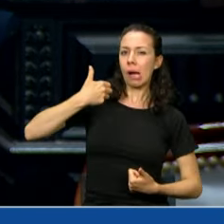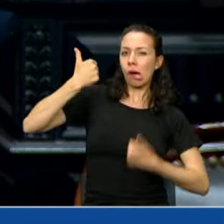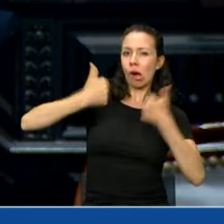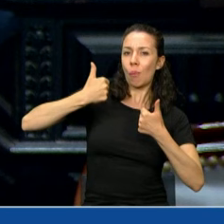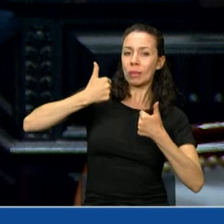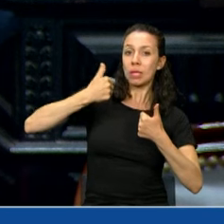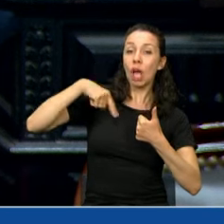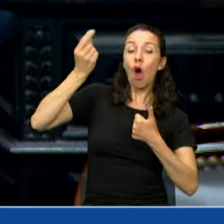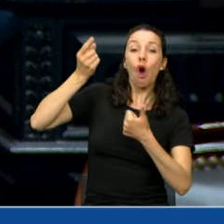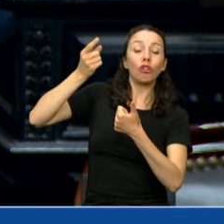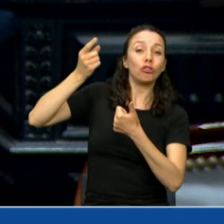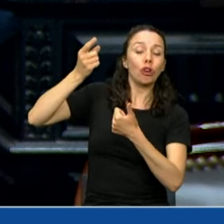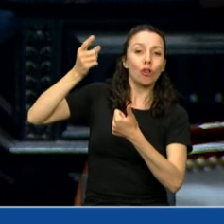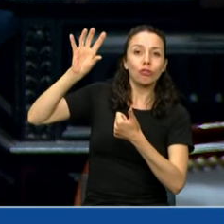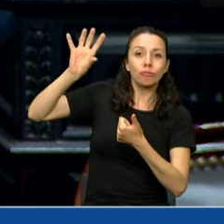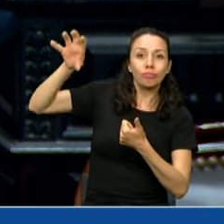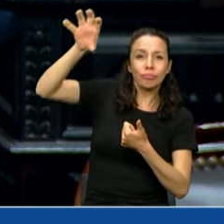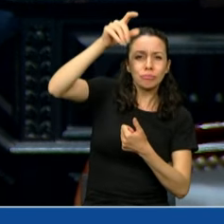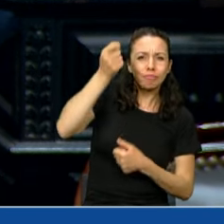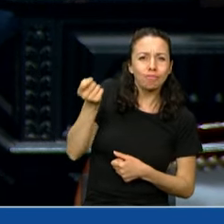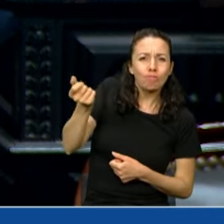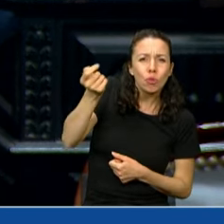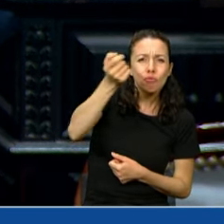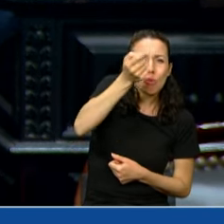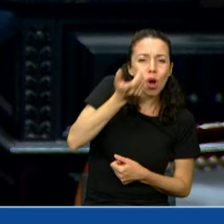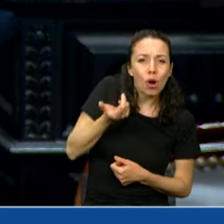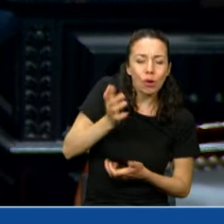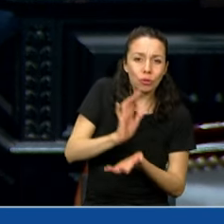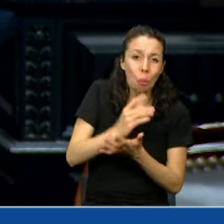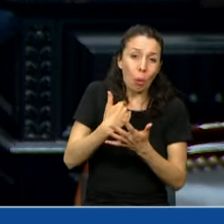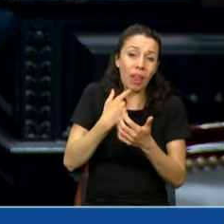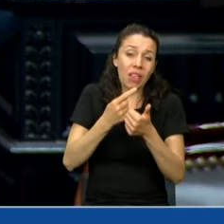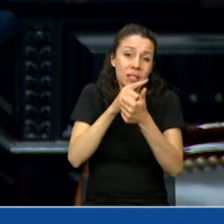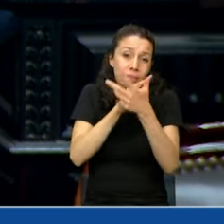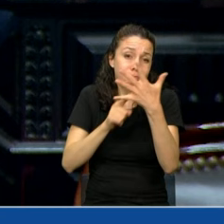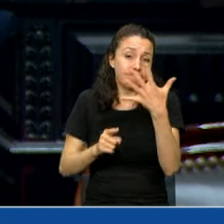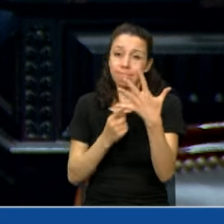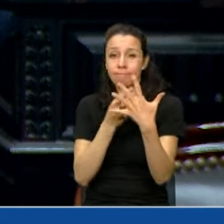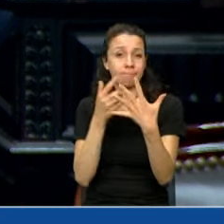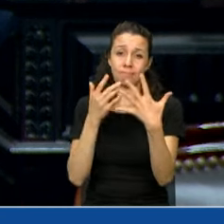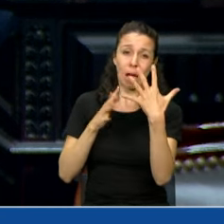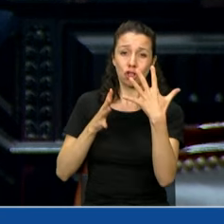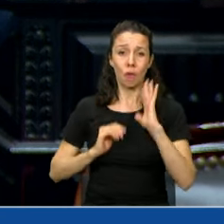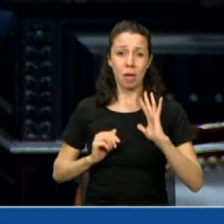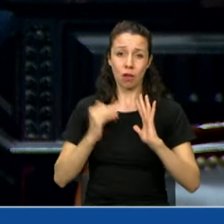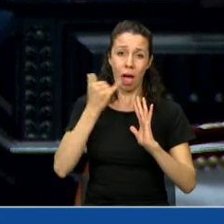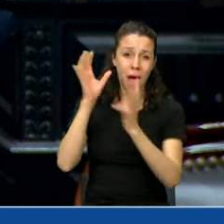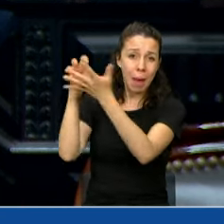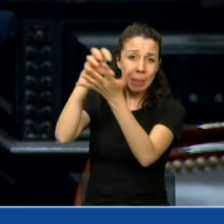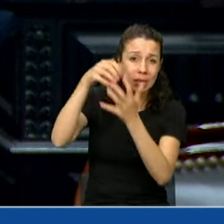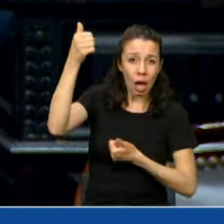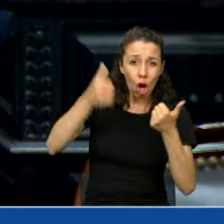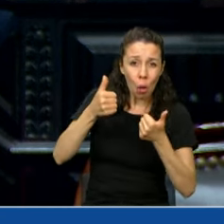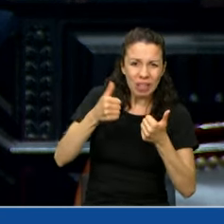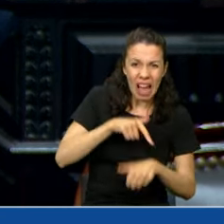hay poquísimos actores diría que casi con los dedos de una mano los puedo mencionar entonces con este contexto es que el